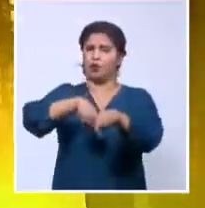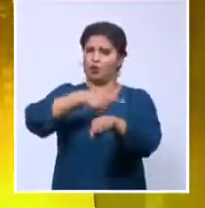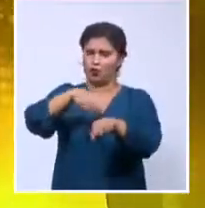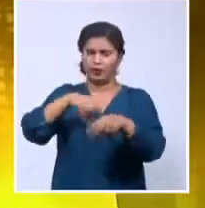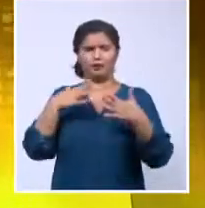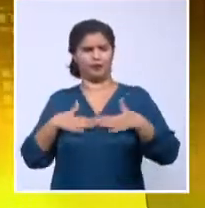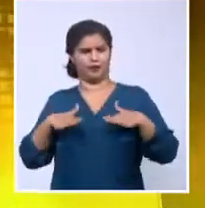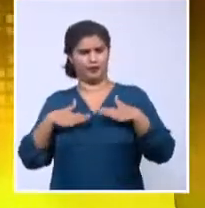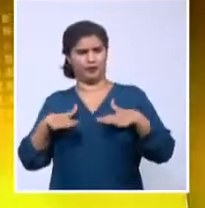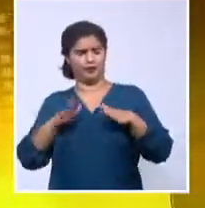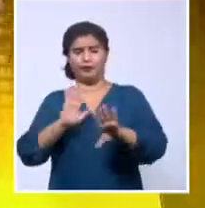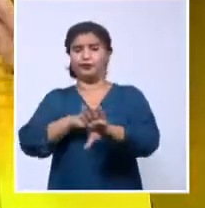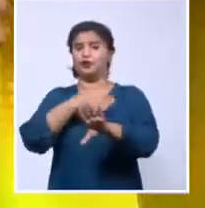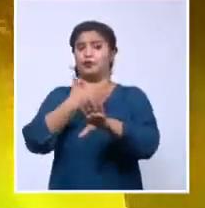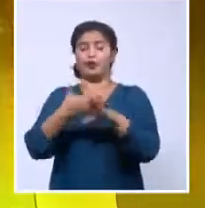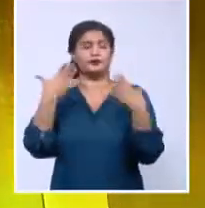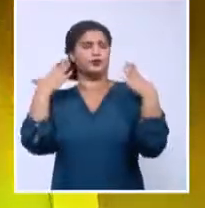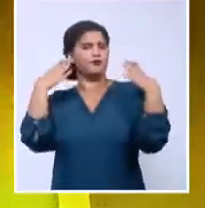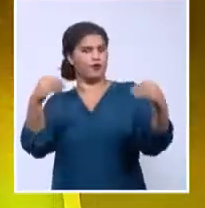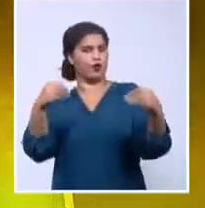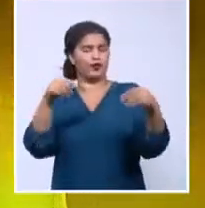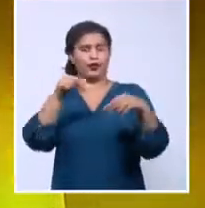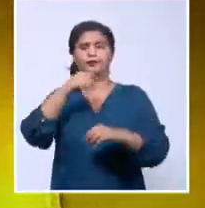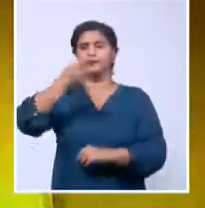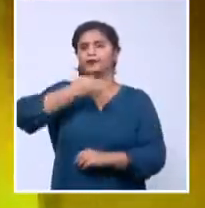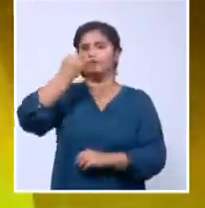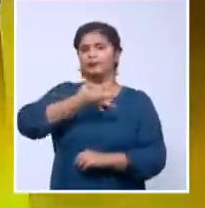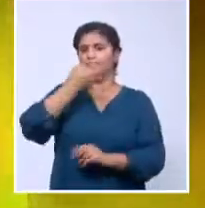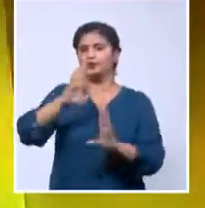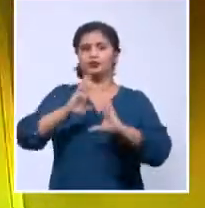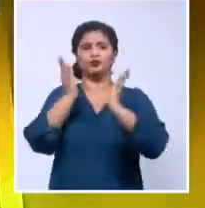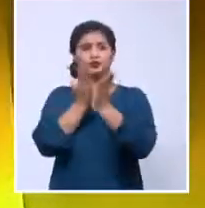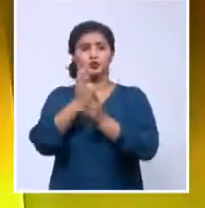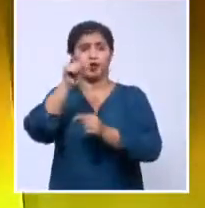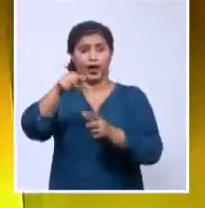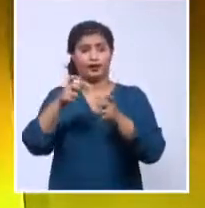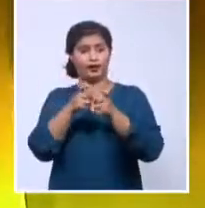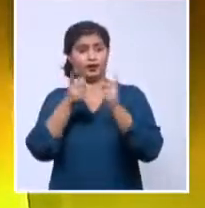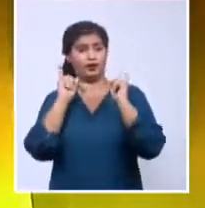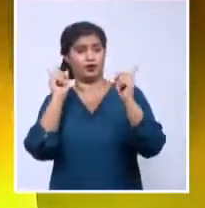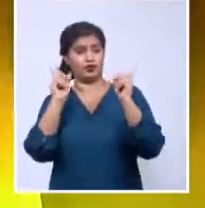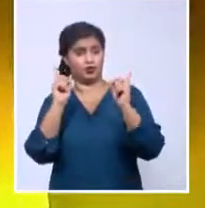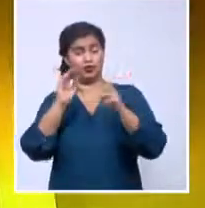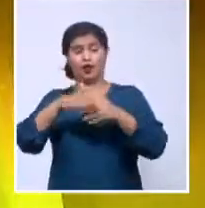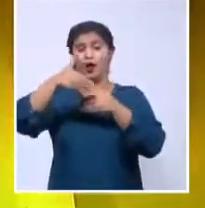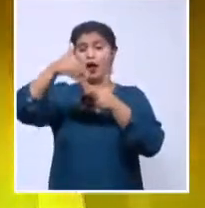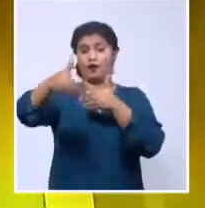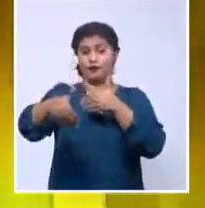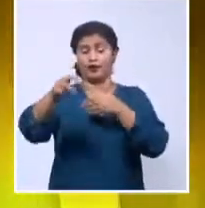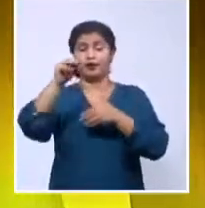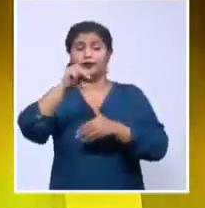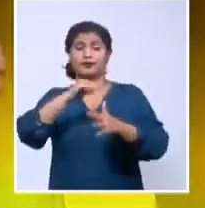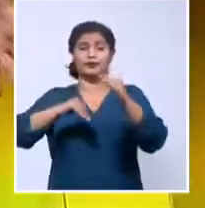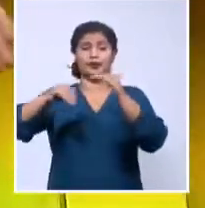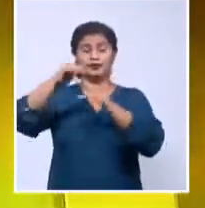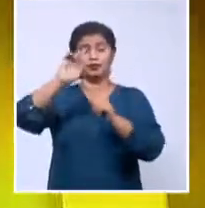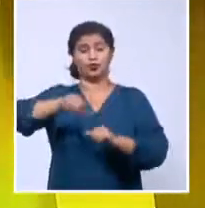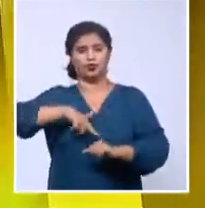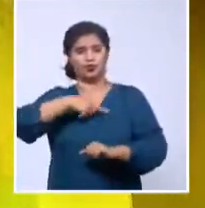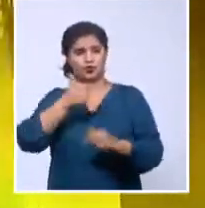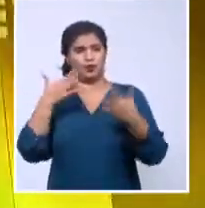Dijeron, contaron lo que pasó en la reunión, lo hicieron ellos, a los que se mantenían afuera del ministerio esperando. Y también, por cierto, eso